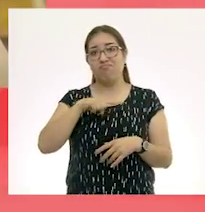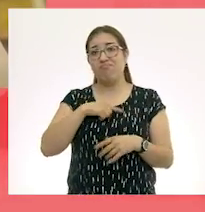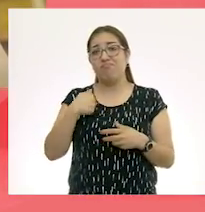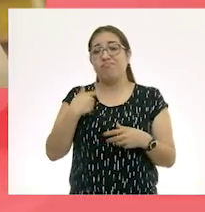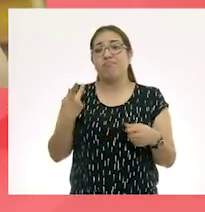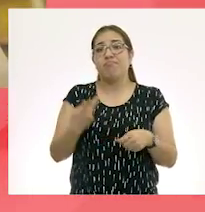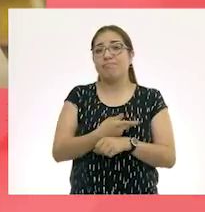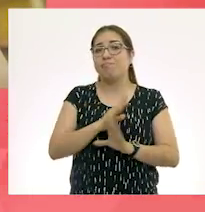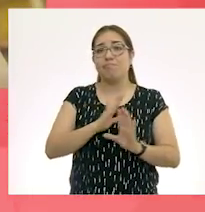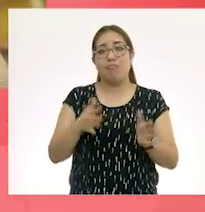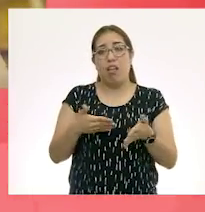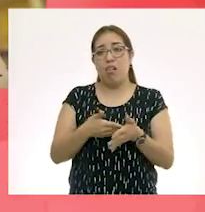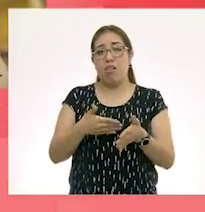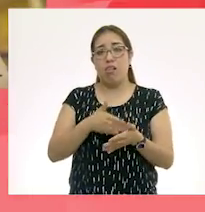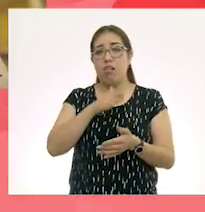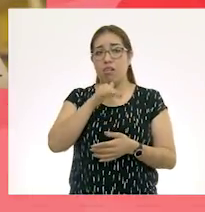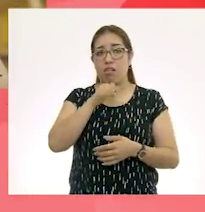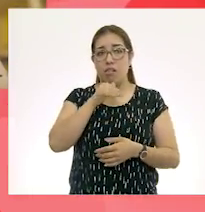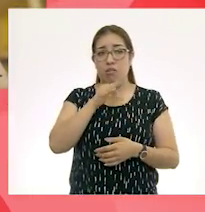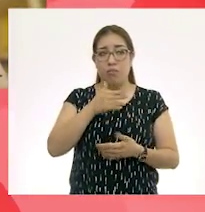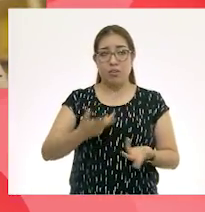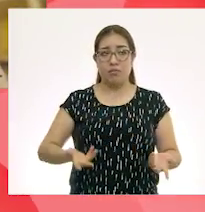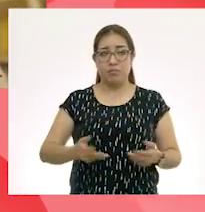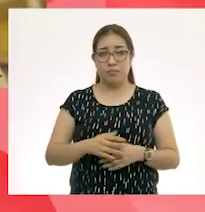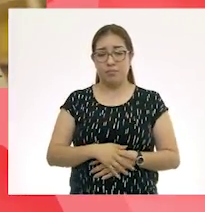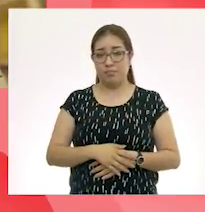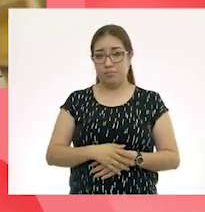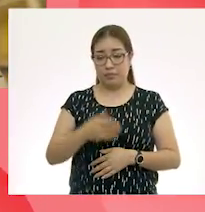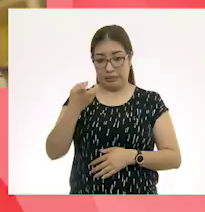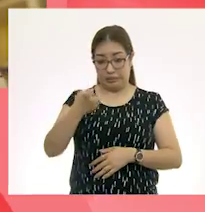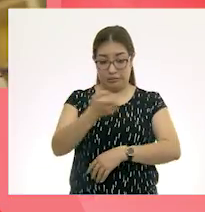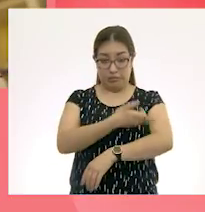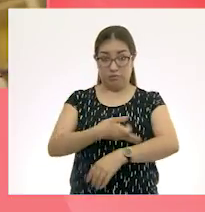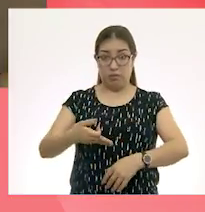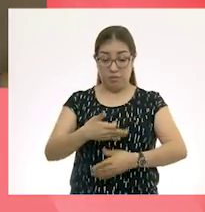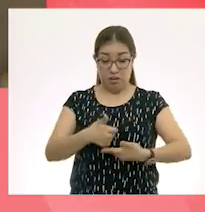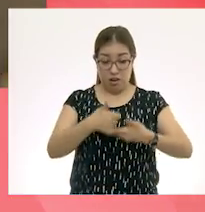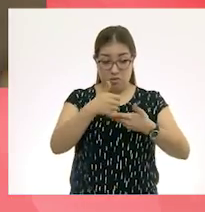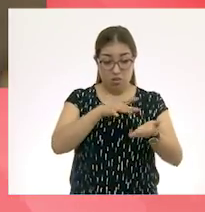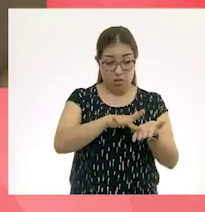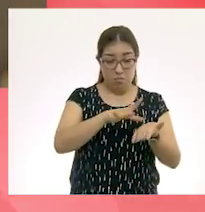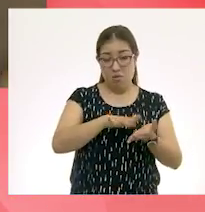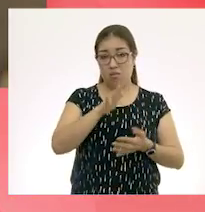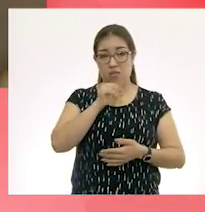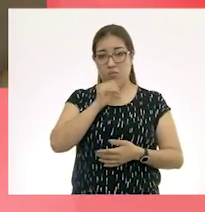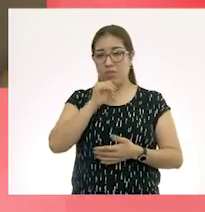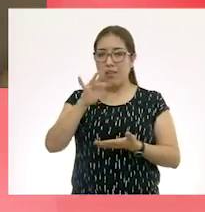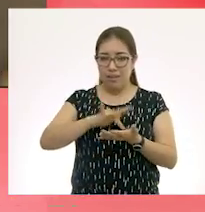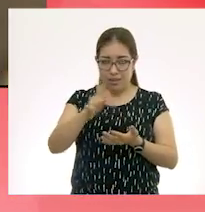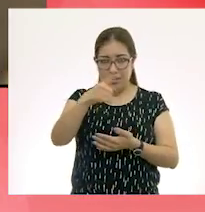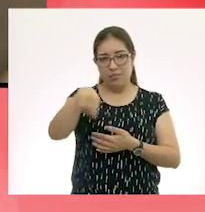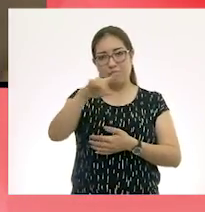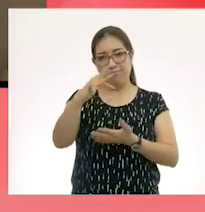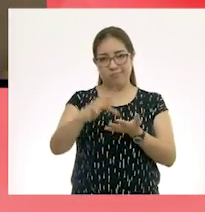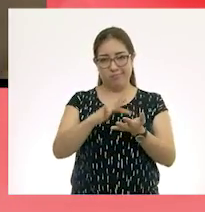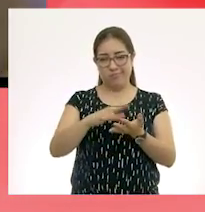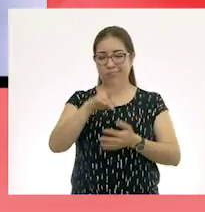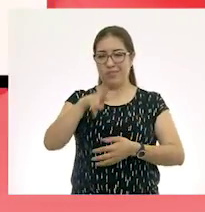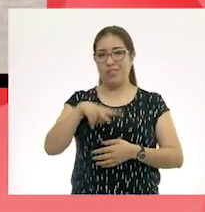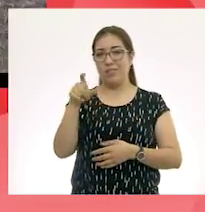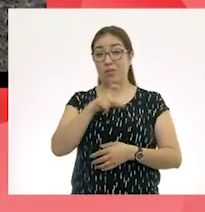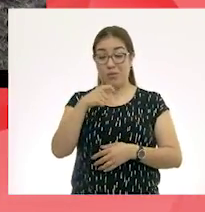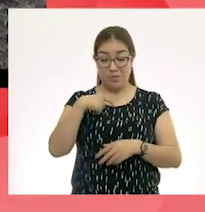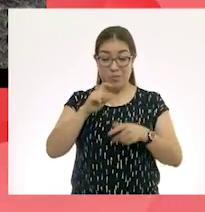ma be pi de ya ya temna ga un no ma bon si ya pues nunca dijo ya dijo que madoncho